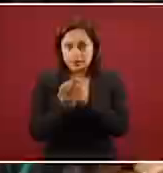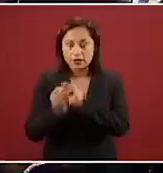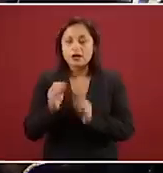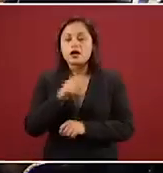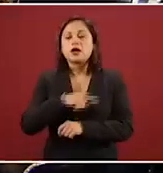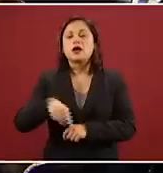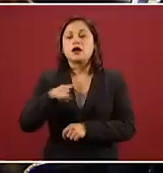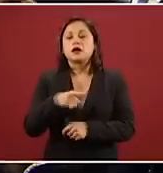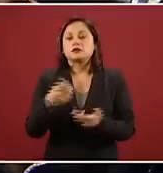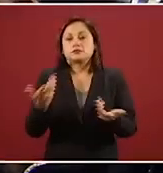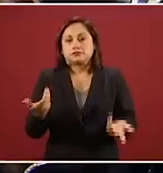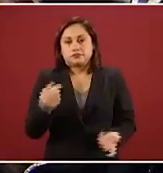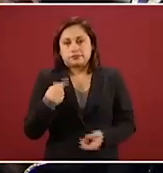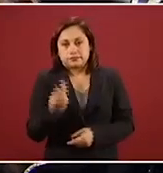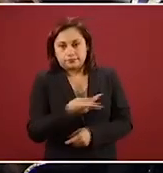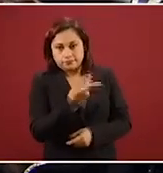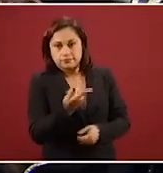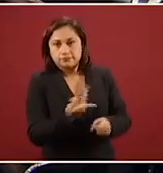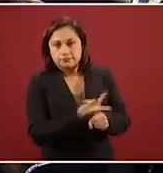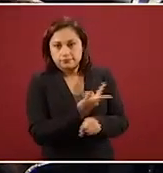gracias. Pues